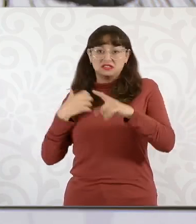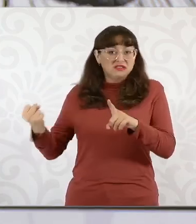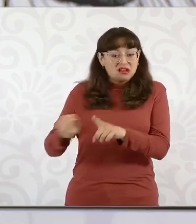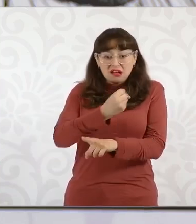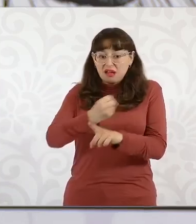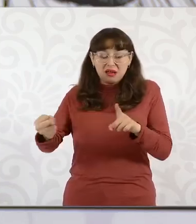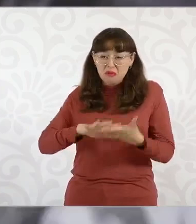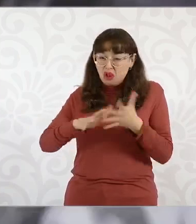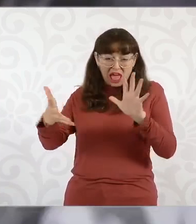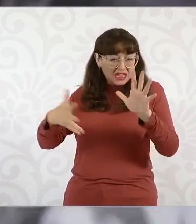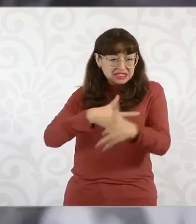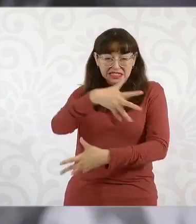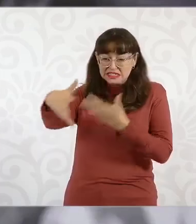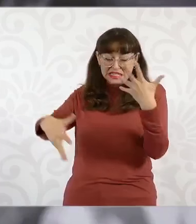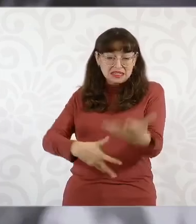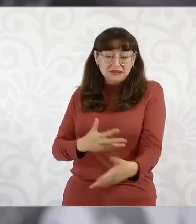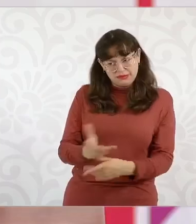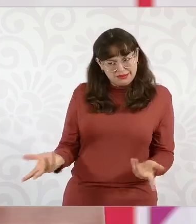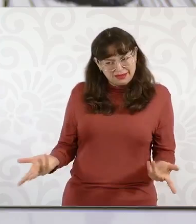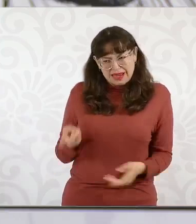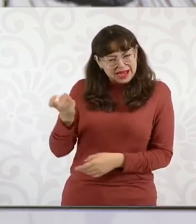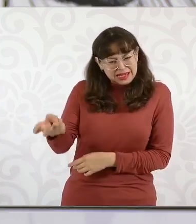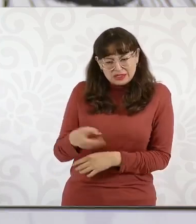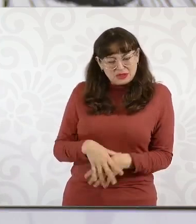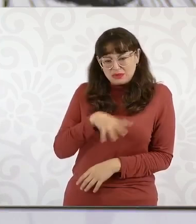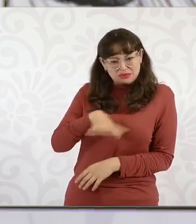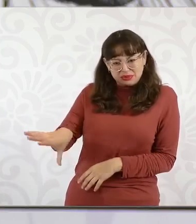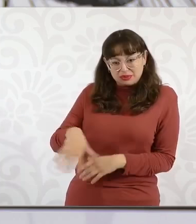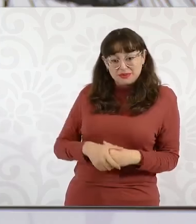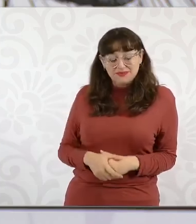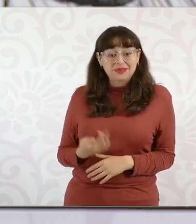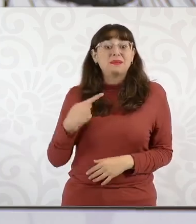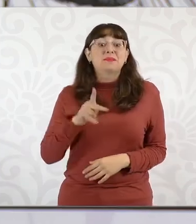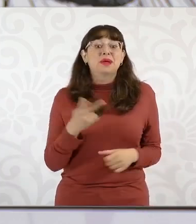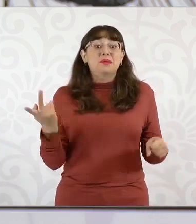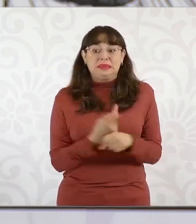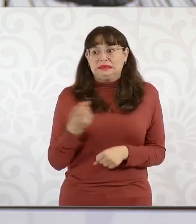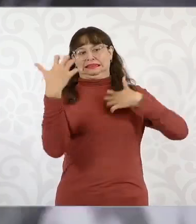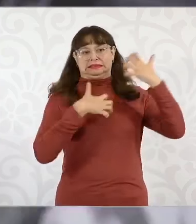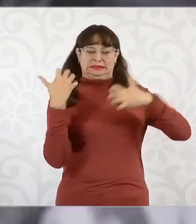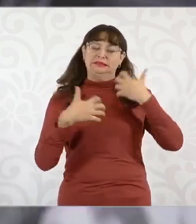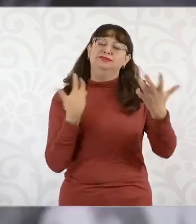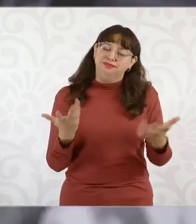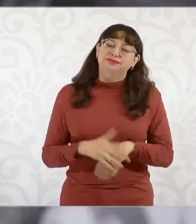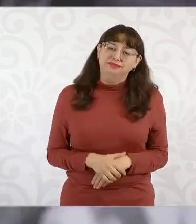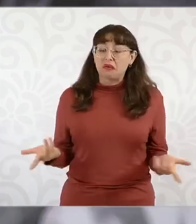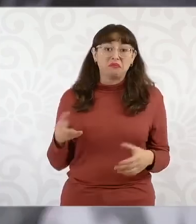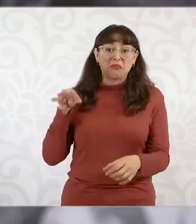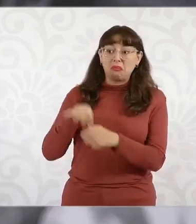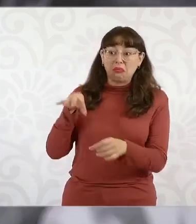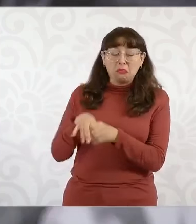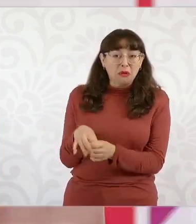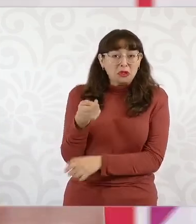Se puede ver la historia del dirigente del PRI. Pues que hay mucha frustración porque el PRI cada vez tiene menos apoyadores.